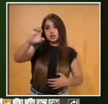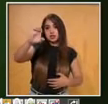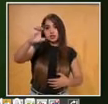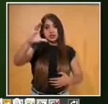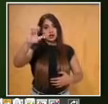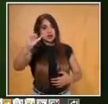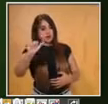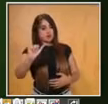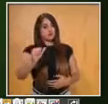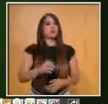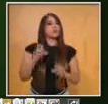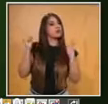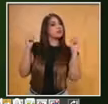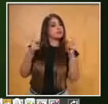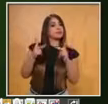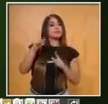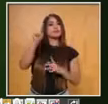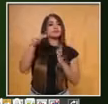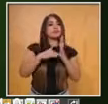Ok, en